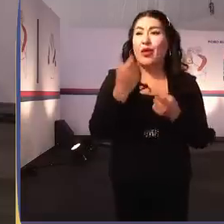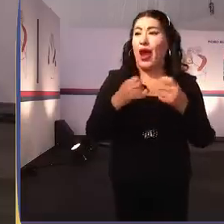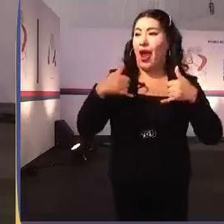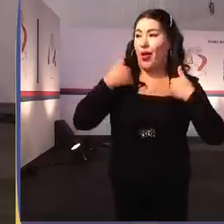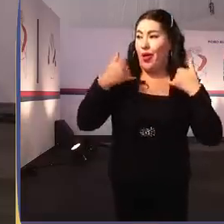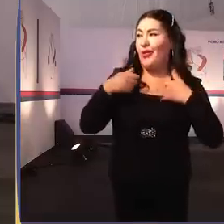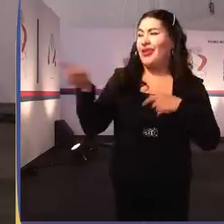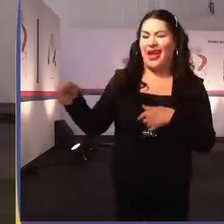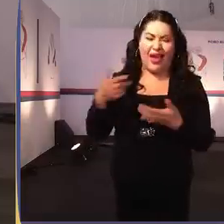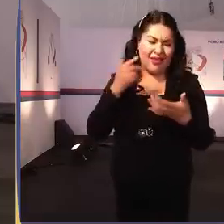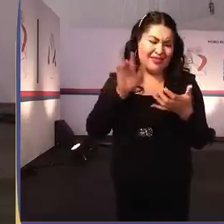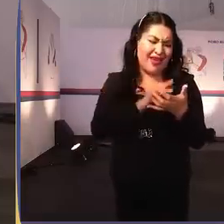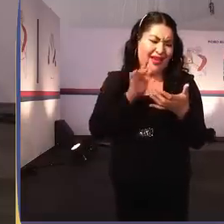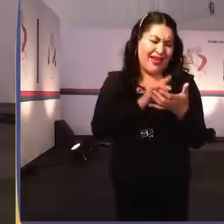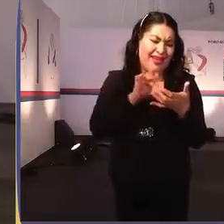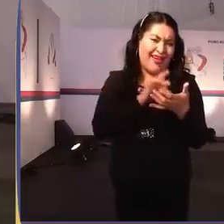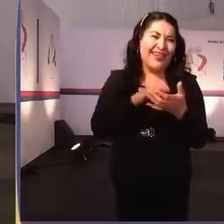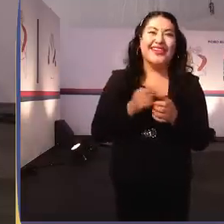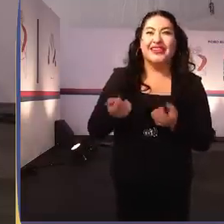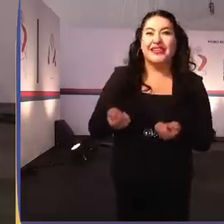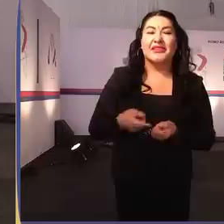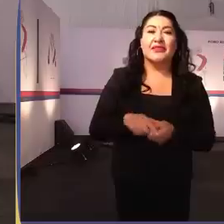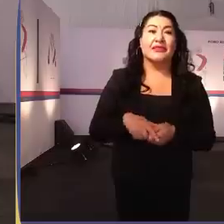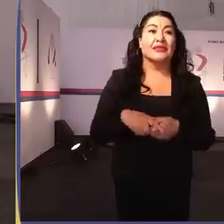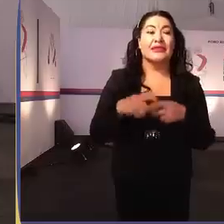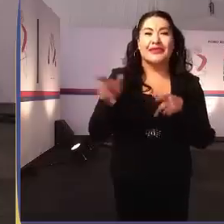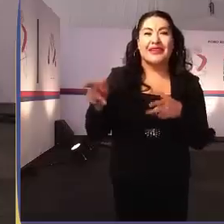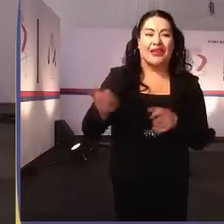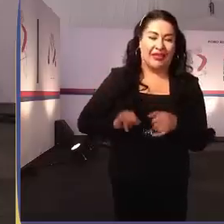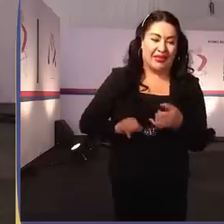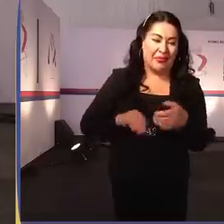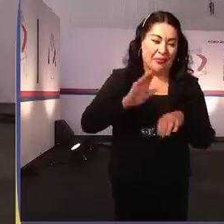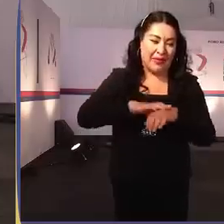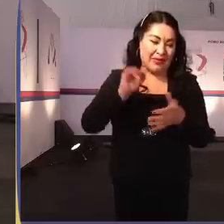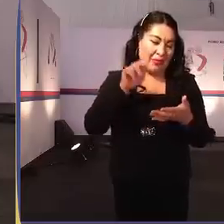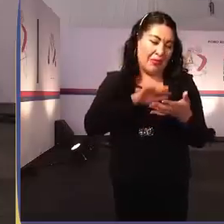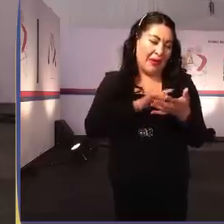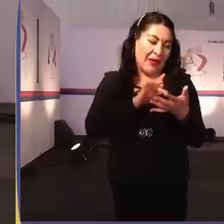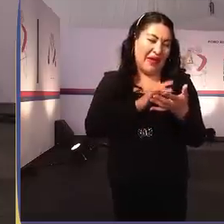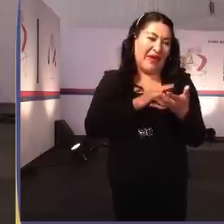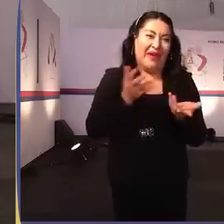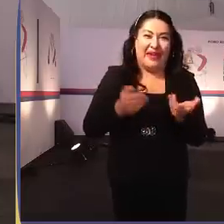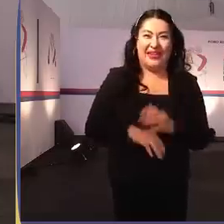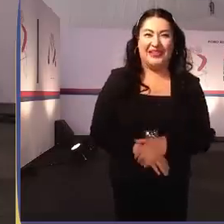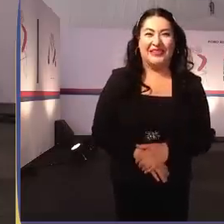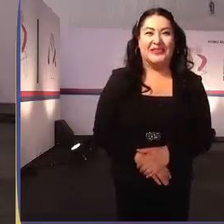celular. ¿Ven? Es que no les digo que es más interés, ni cuenta se dio. Bueno,